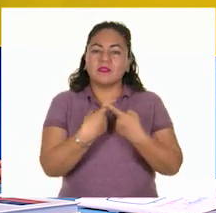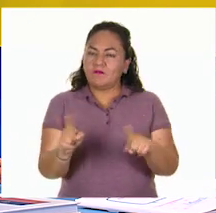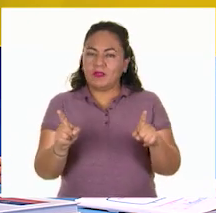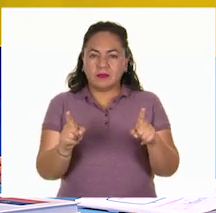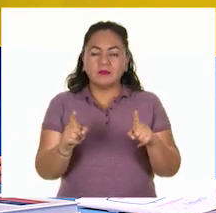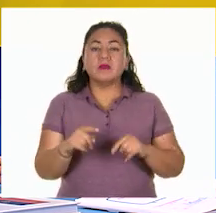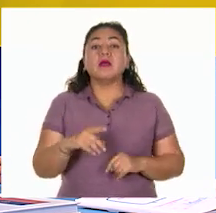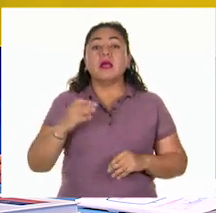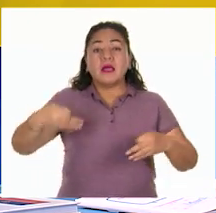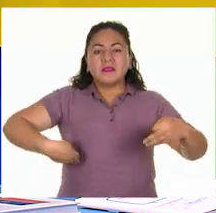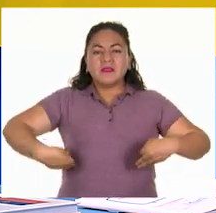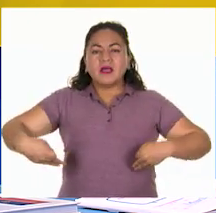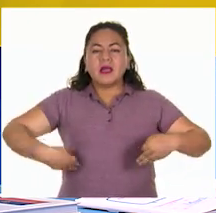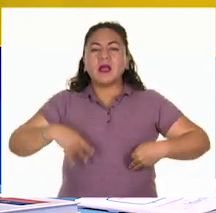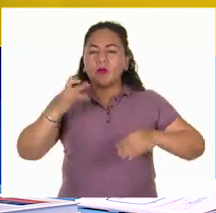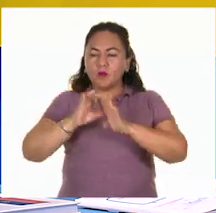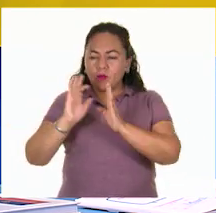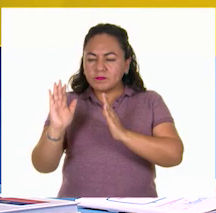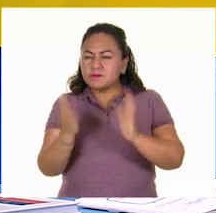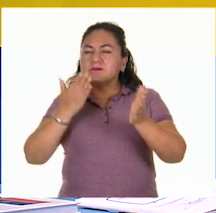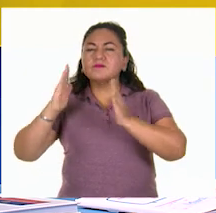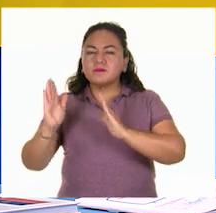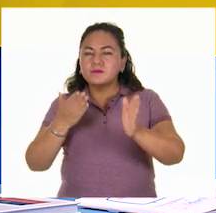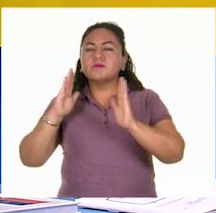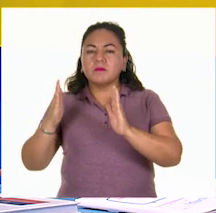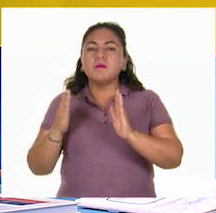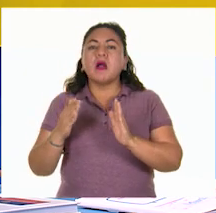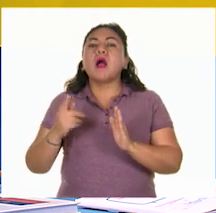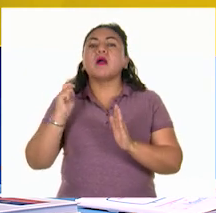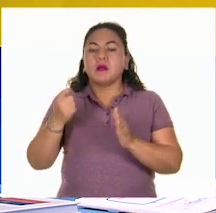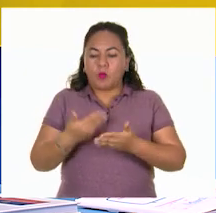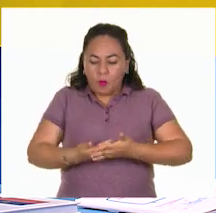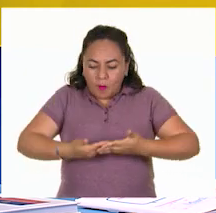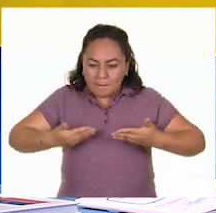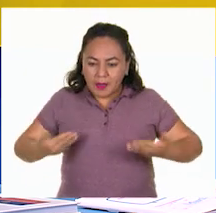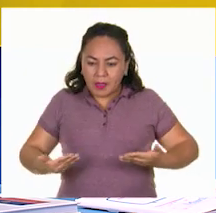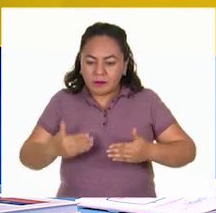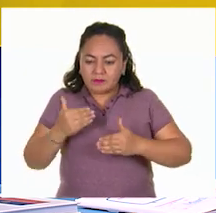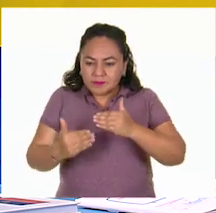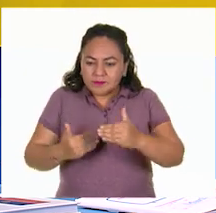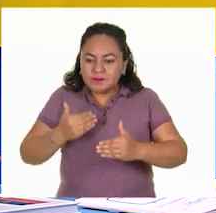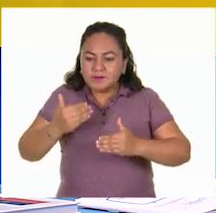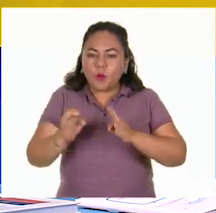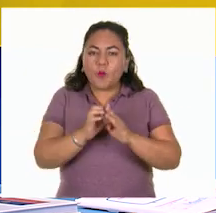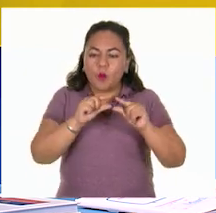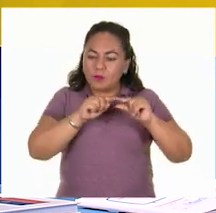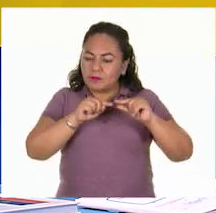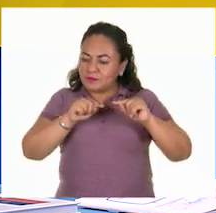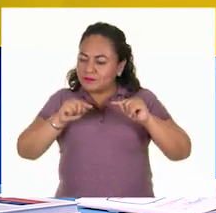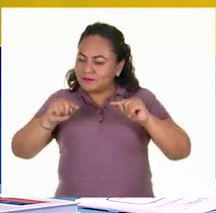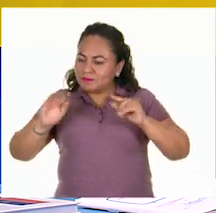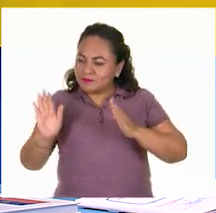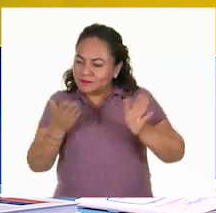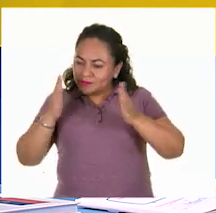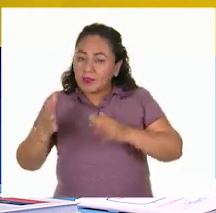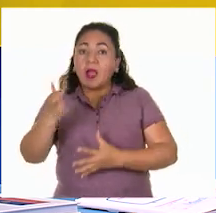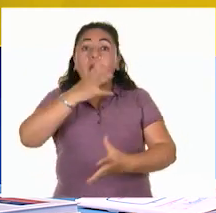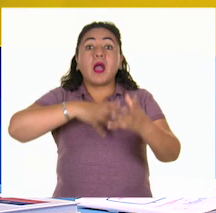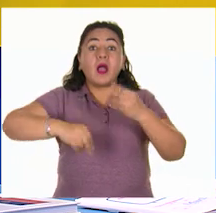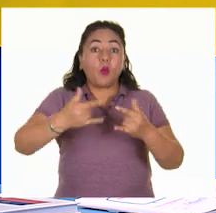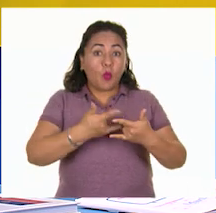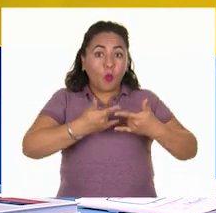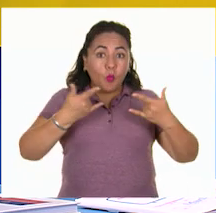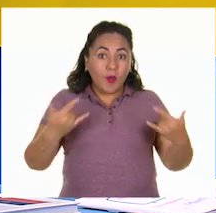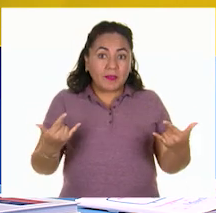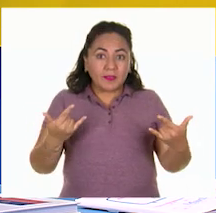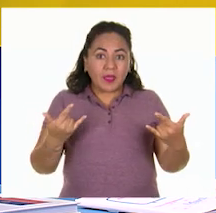la trama que sucede se realiza en un presente continuo, es lineal, mientras que en el cuento,